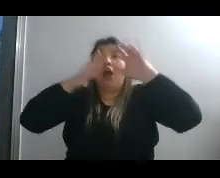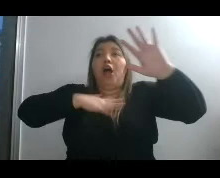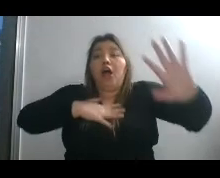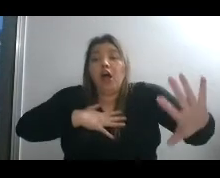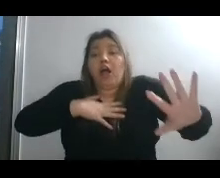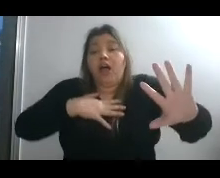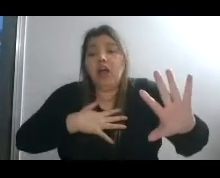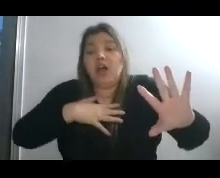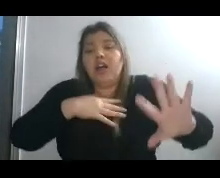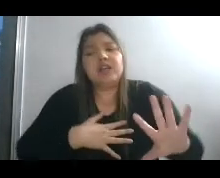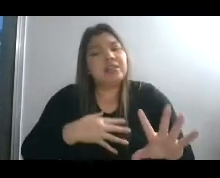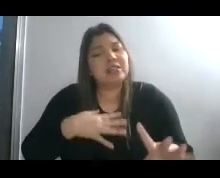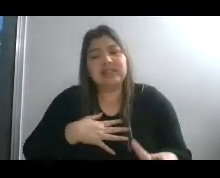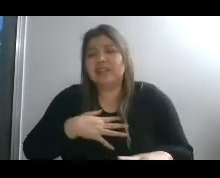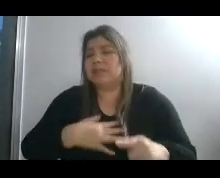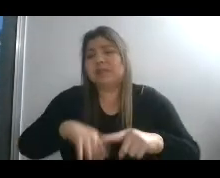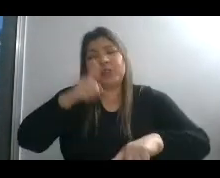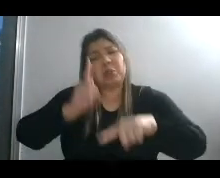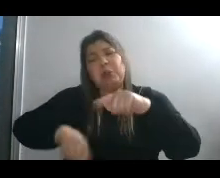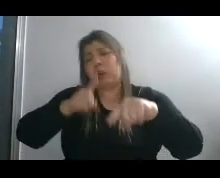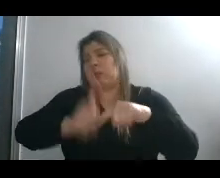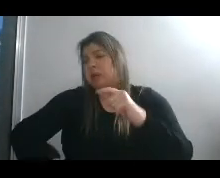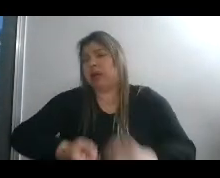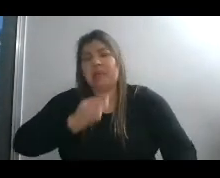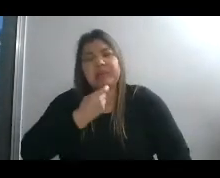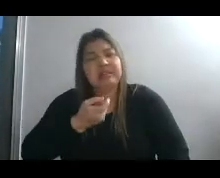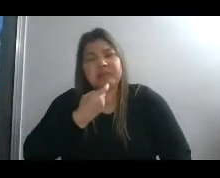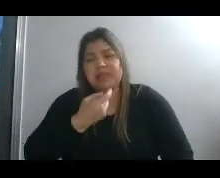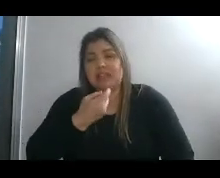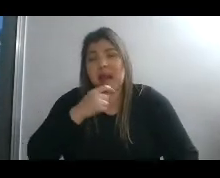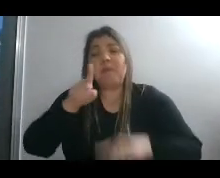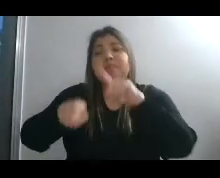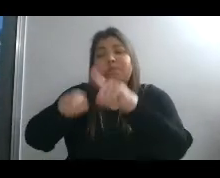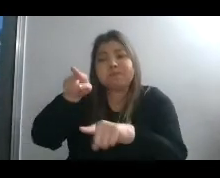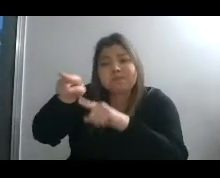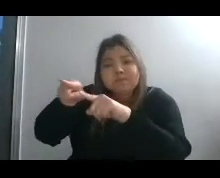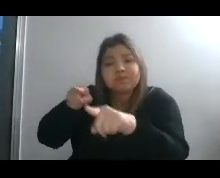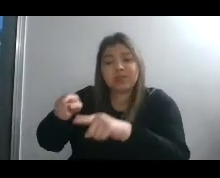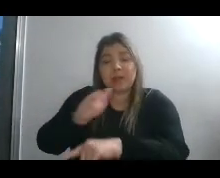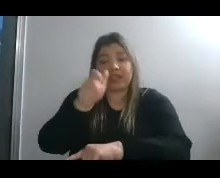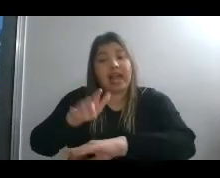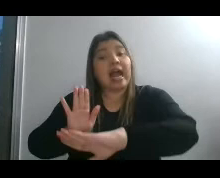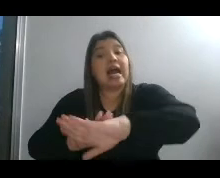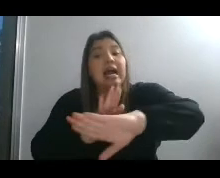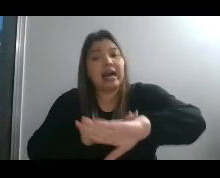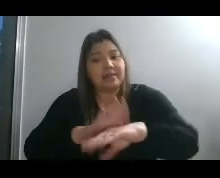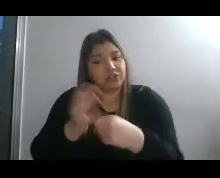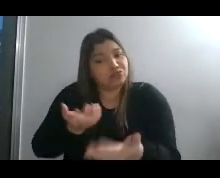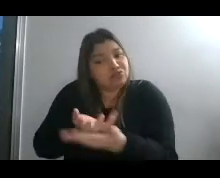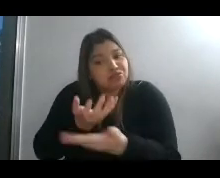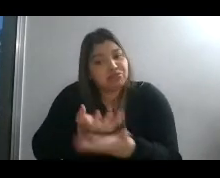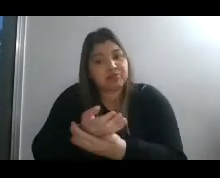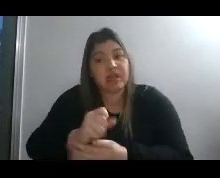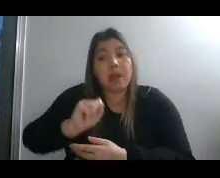no sé, se me empaña. La idea es, primero, colóquense la mascarilla,